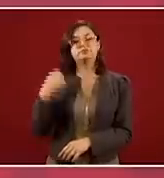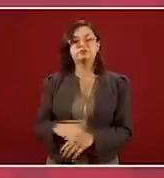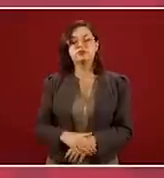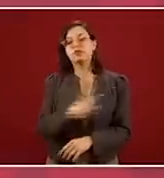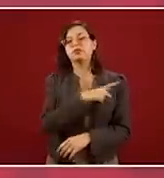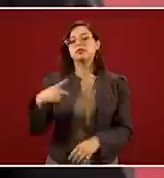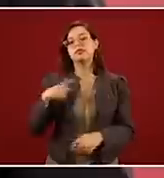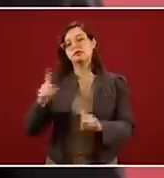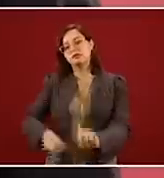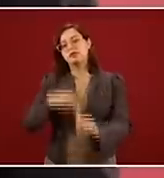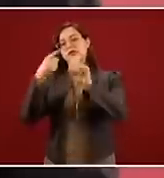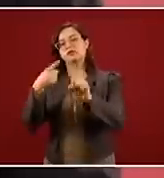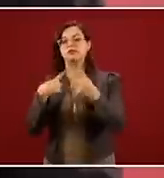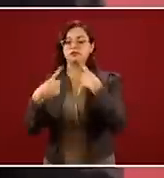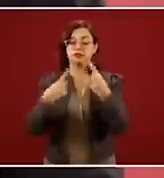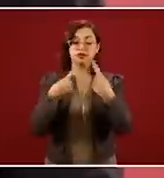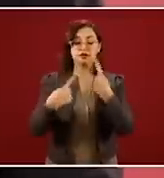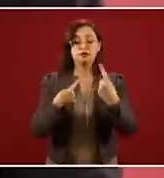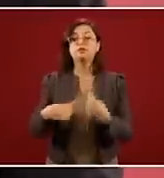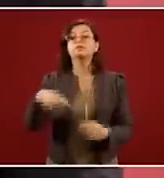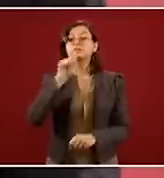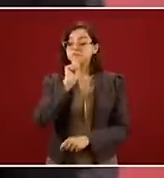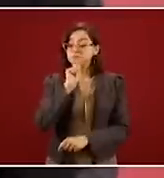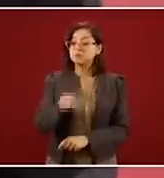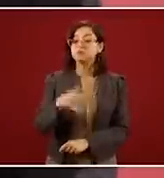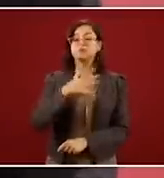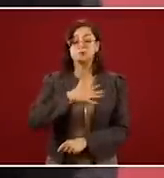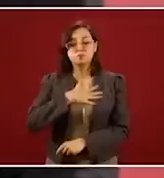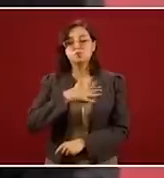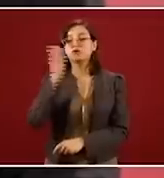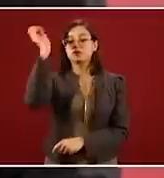Busquen el diálogo. Y también es mi opinión,